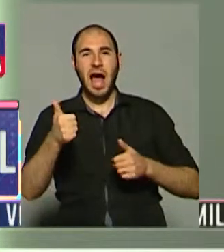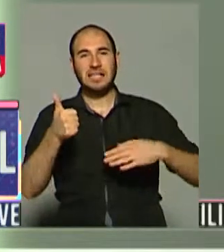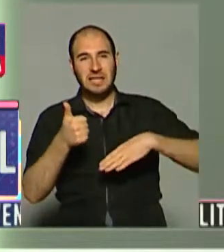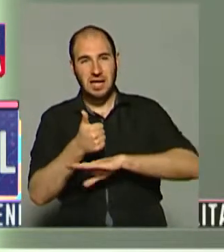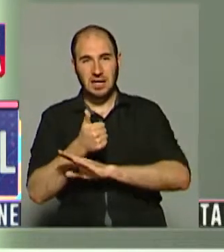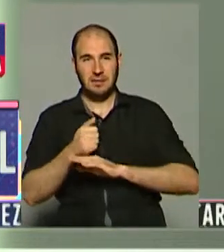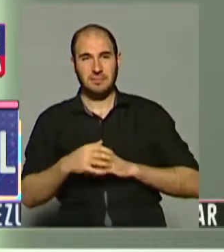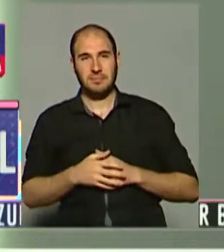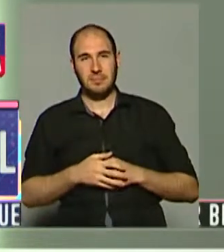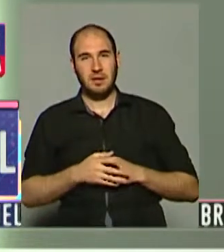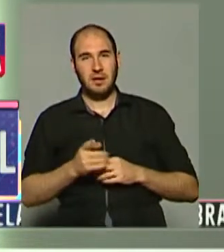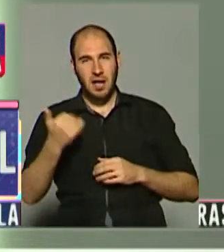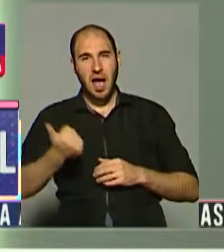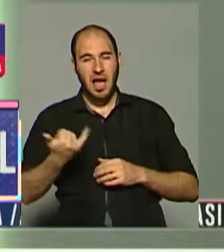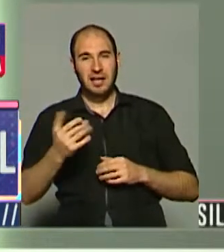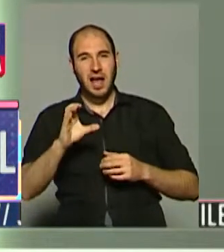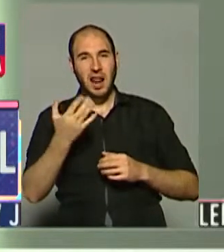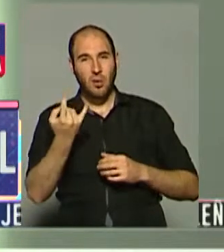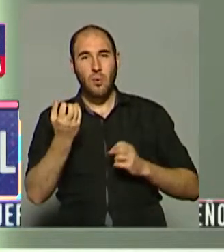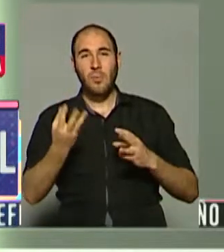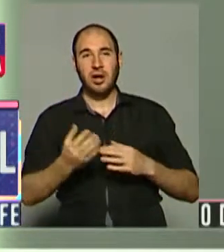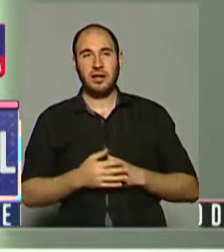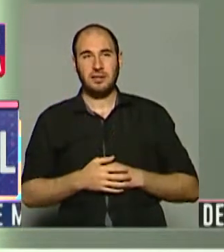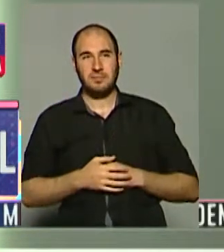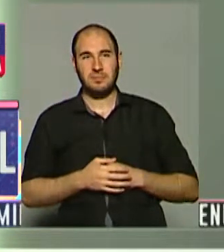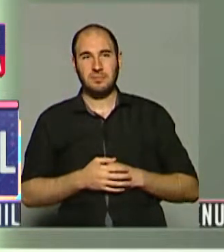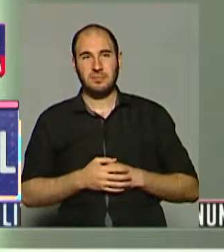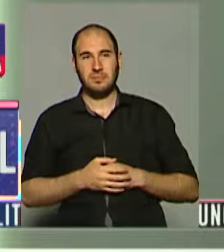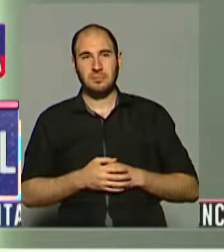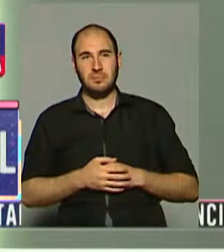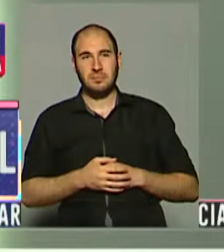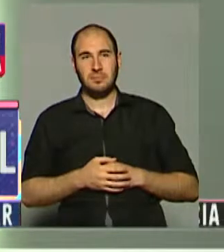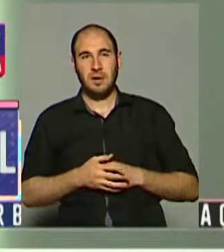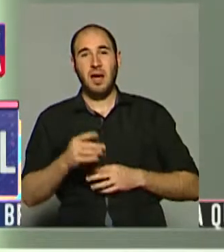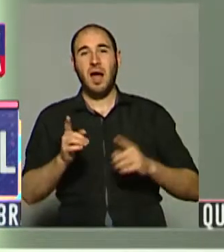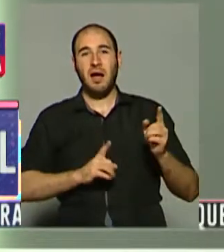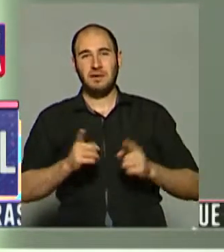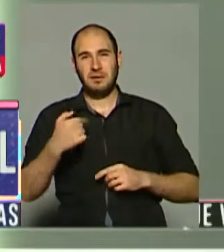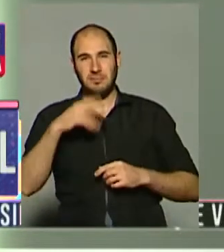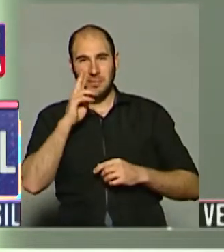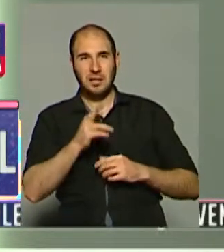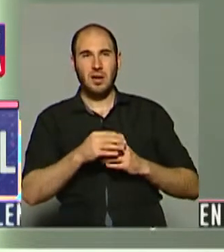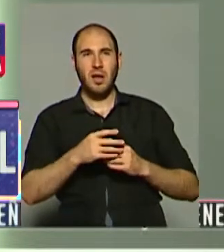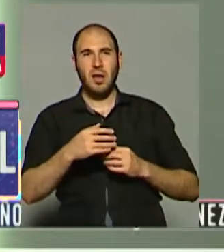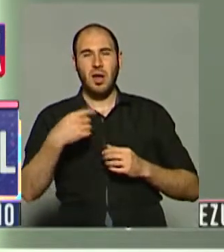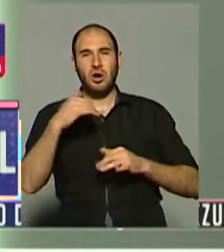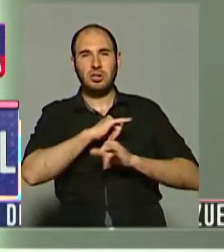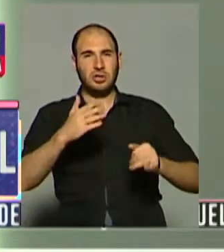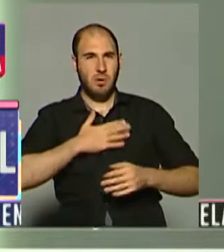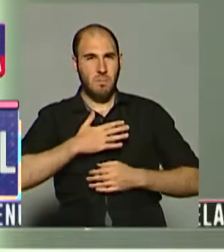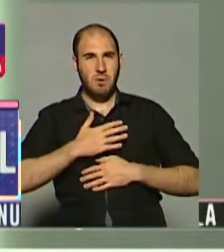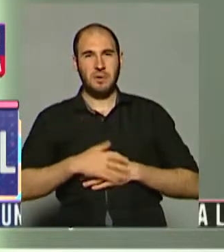orgullo de que exista Señalu, porque en realidad nosotros, a veces cuando yo miro nuestros propios